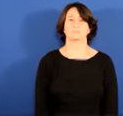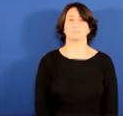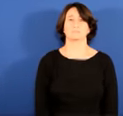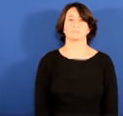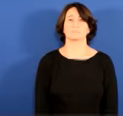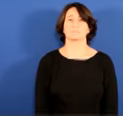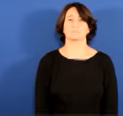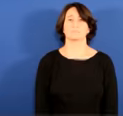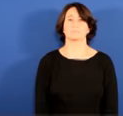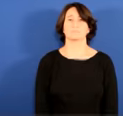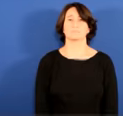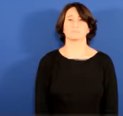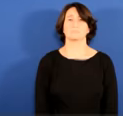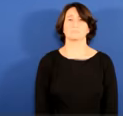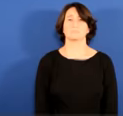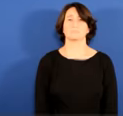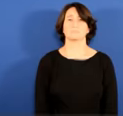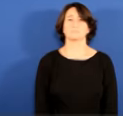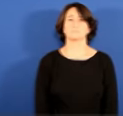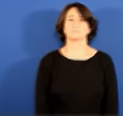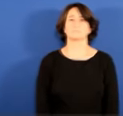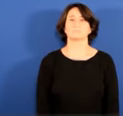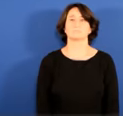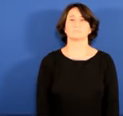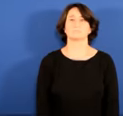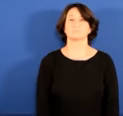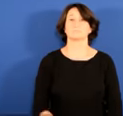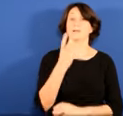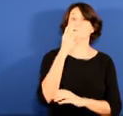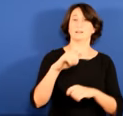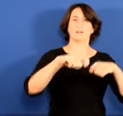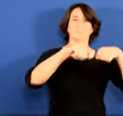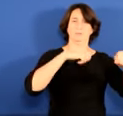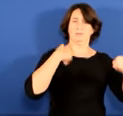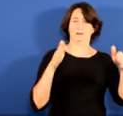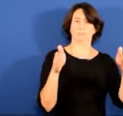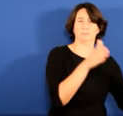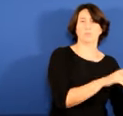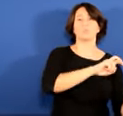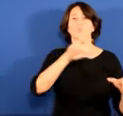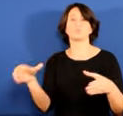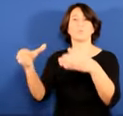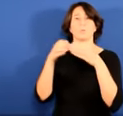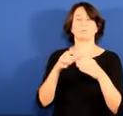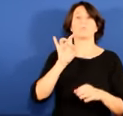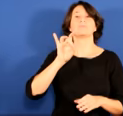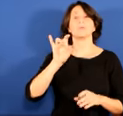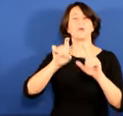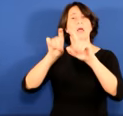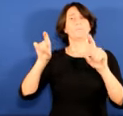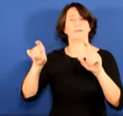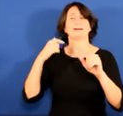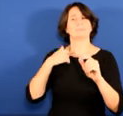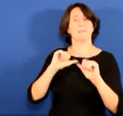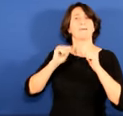les ha despojado de esta identificación, imprescindible y obligatoria para realizar cualquier tipo de operación, han ido apareciendo publicados en el